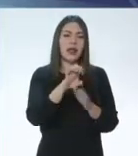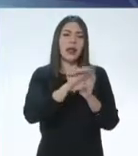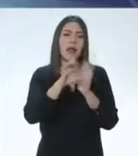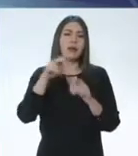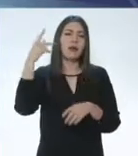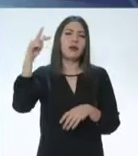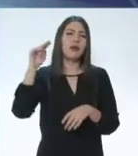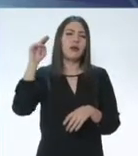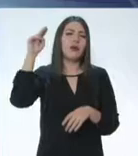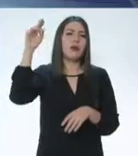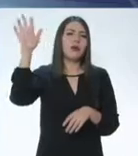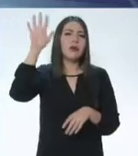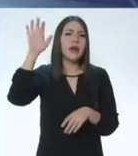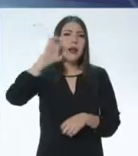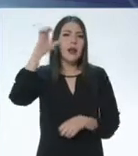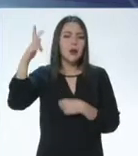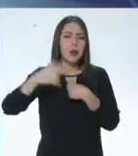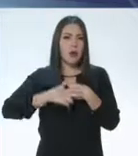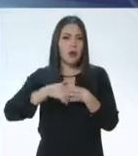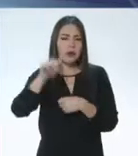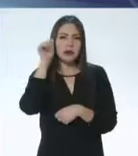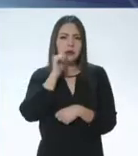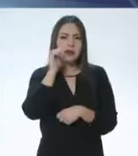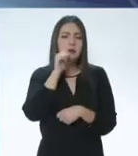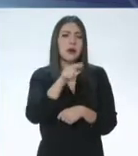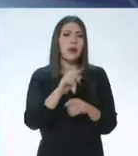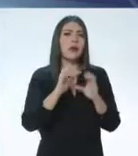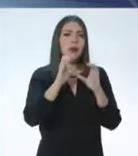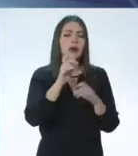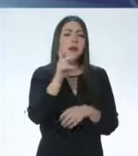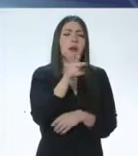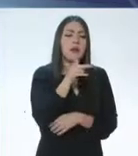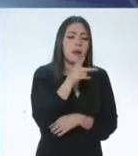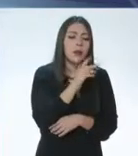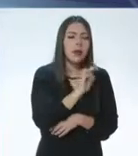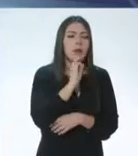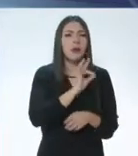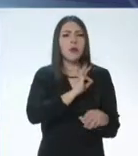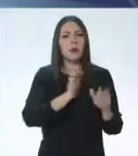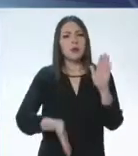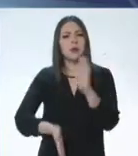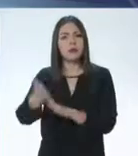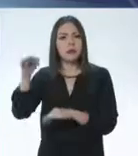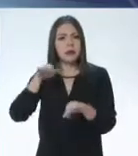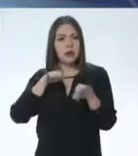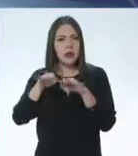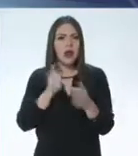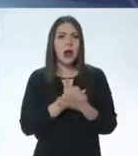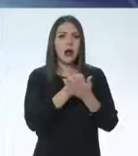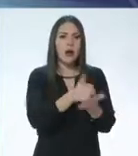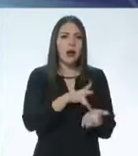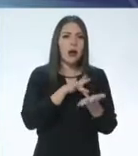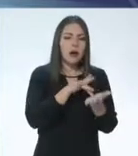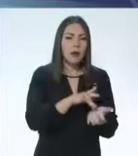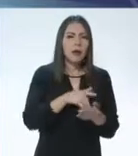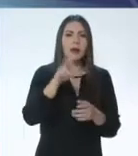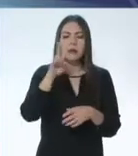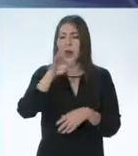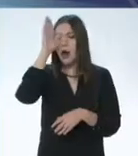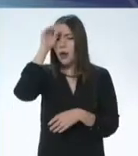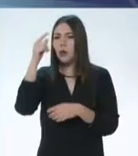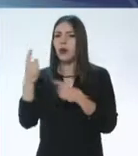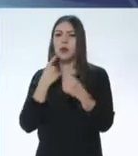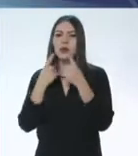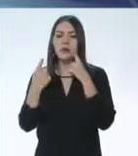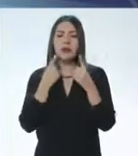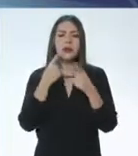ejemplo, siempre existe un sistema de cuidados que permite que madres y padres puedan trabajar, que permite que exista una verdadera conciliación laboral y